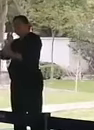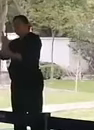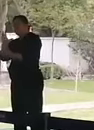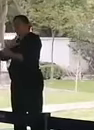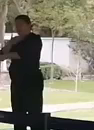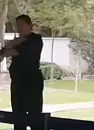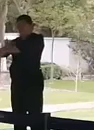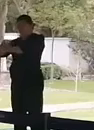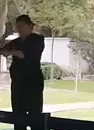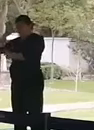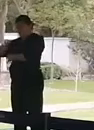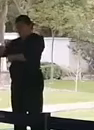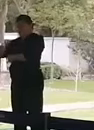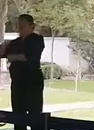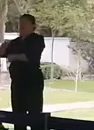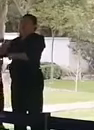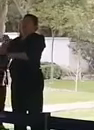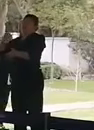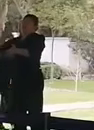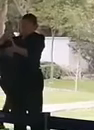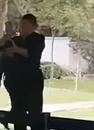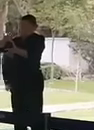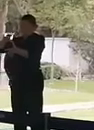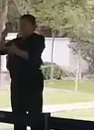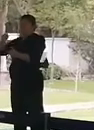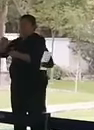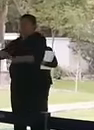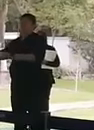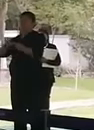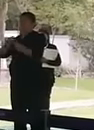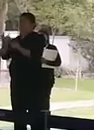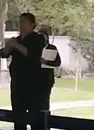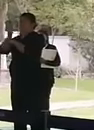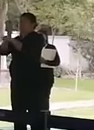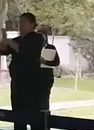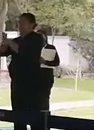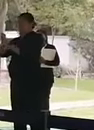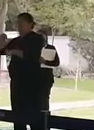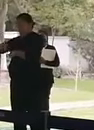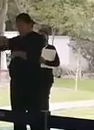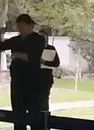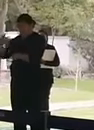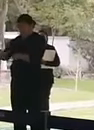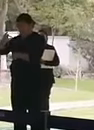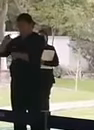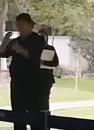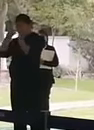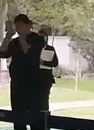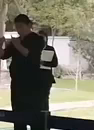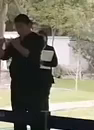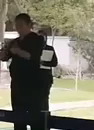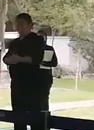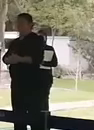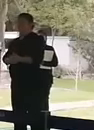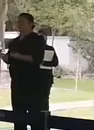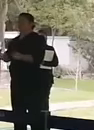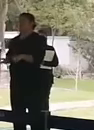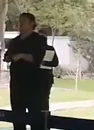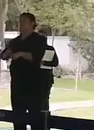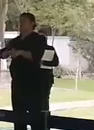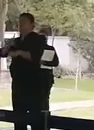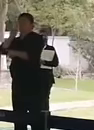las familias mexicanas, americanas ahora, que viven en estos estados. Entonces, gobernadora, muchas gracias